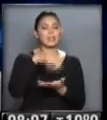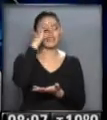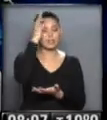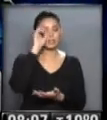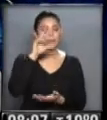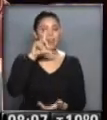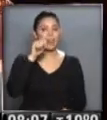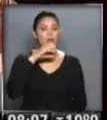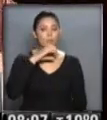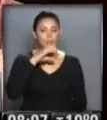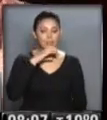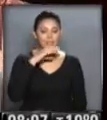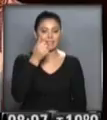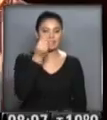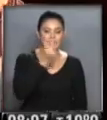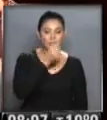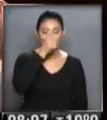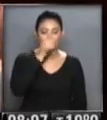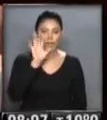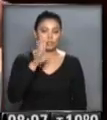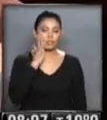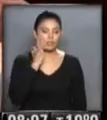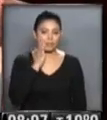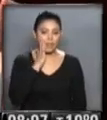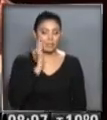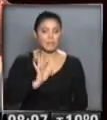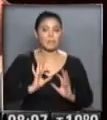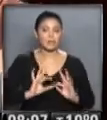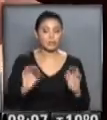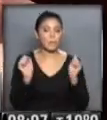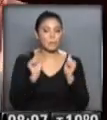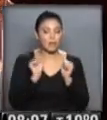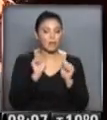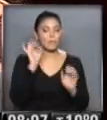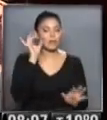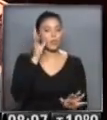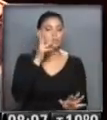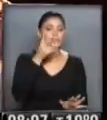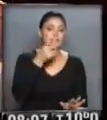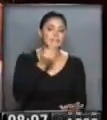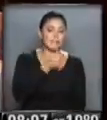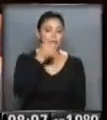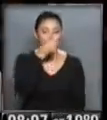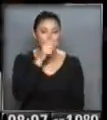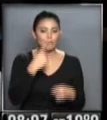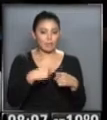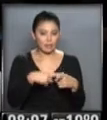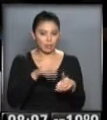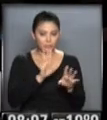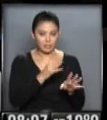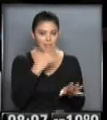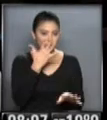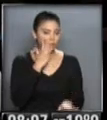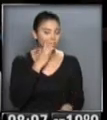Comedia, los sábados y domingos a las 17, en vacaciones de invierno, perdón, sábados, domingos y feriados a las 17, uh-huh. Vacaciones de